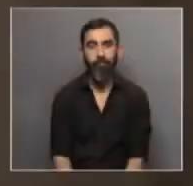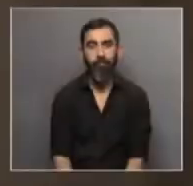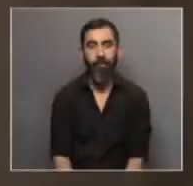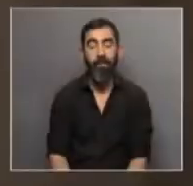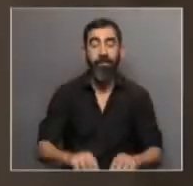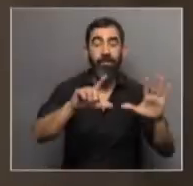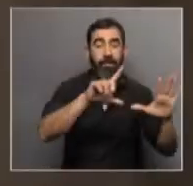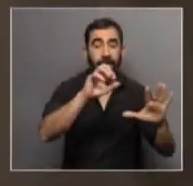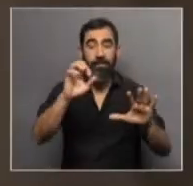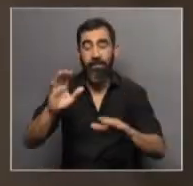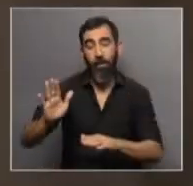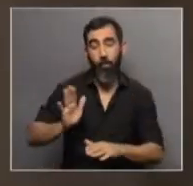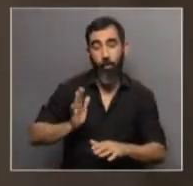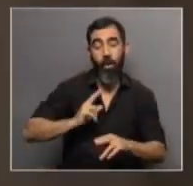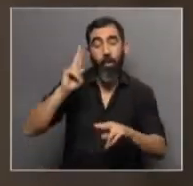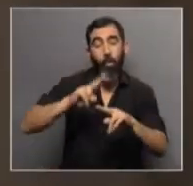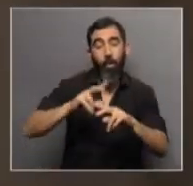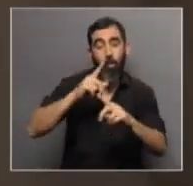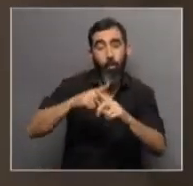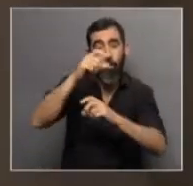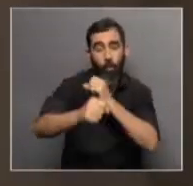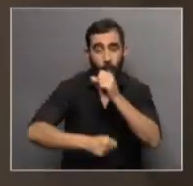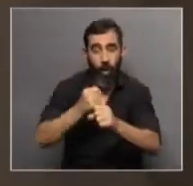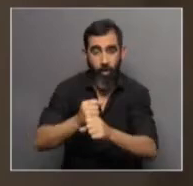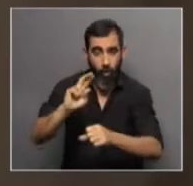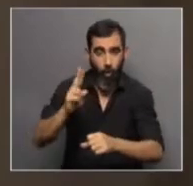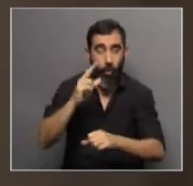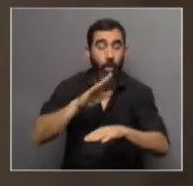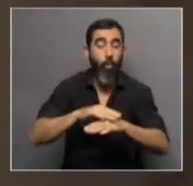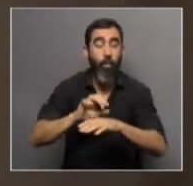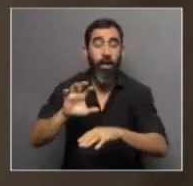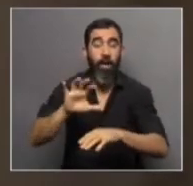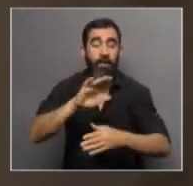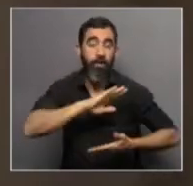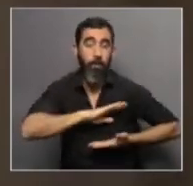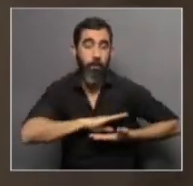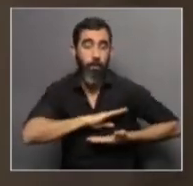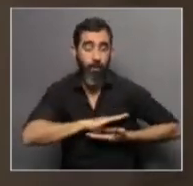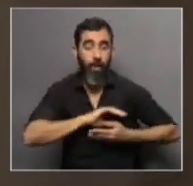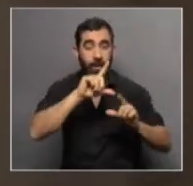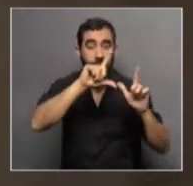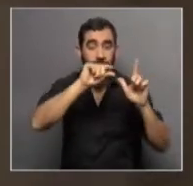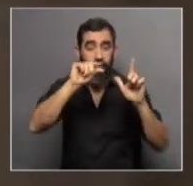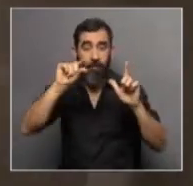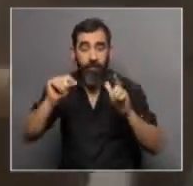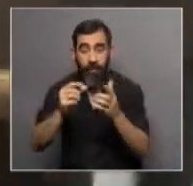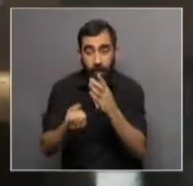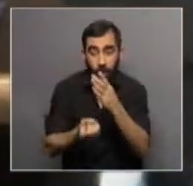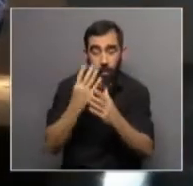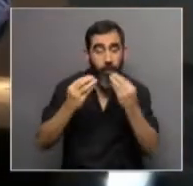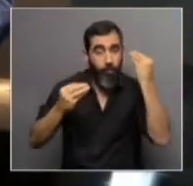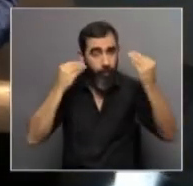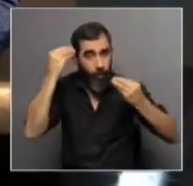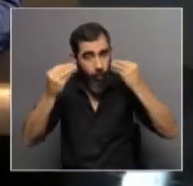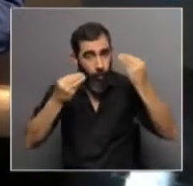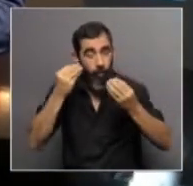Unas 700 mujeres mueren al año en Uruguay por cáncer de mama. Las estadísticas actualizadas